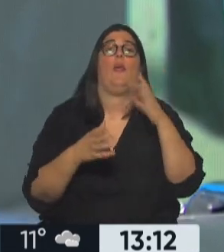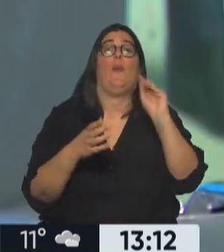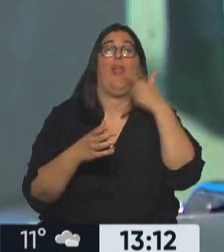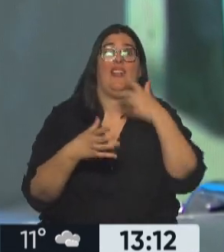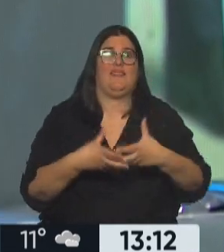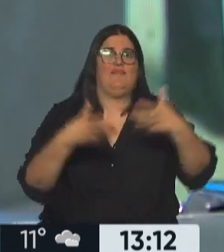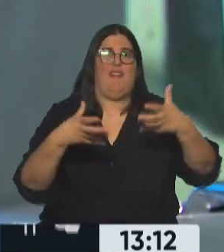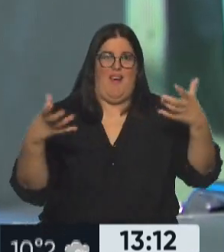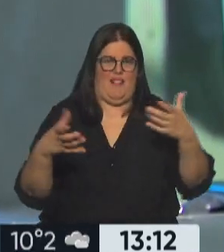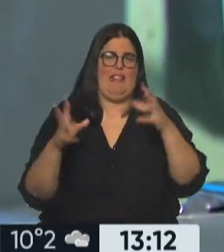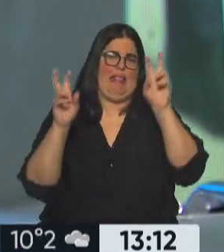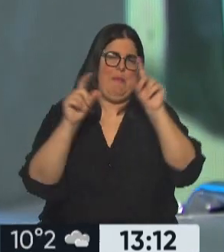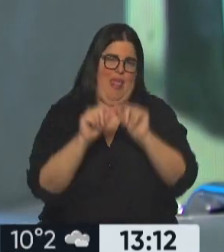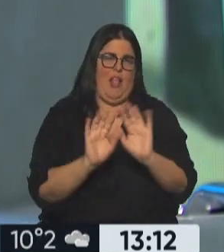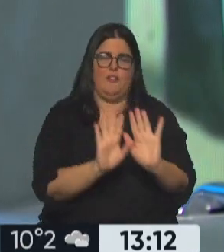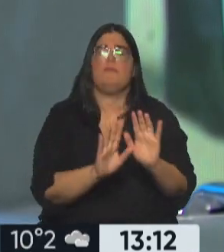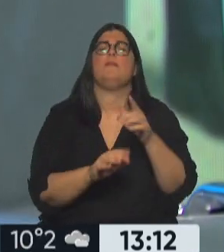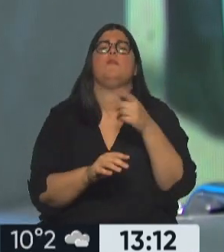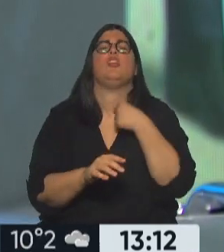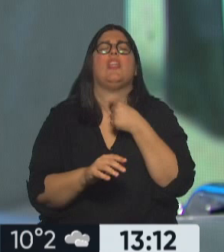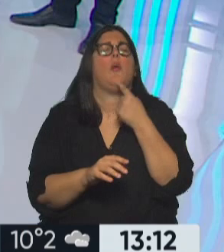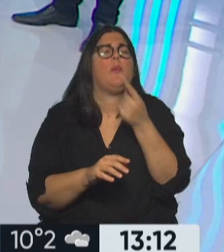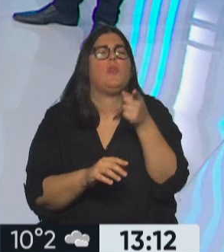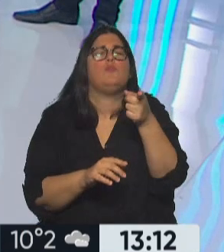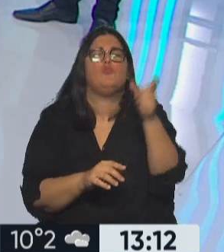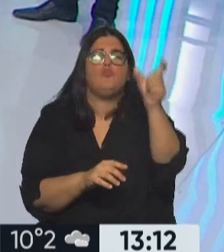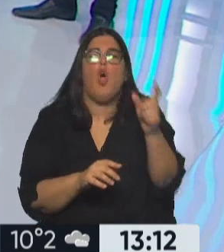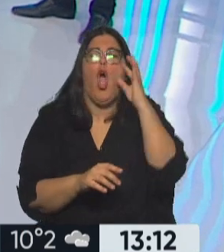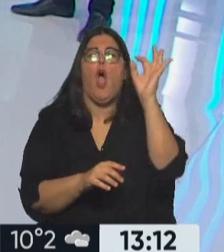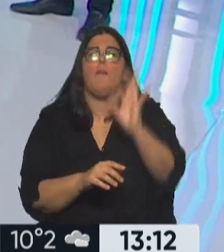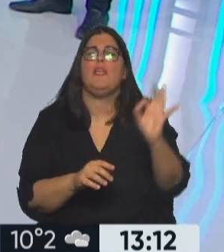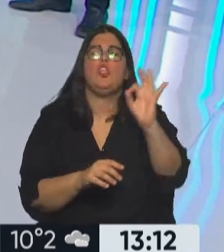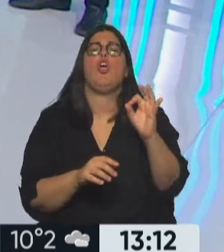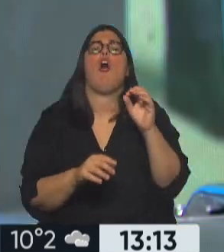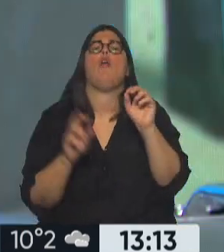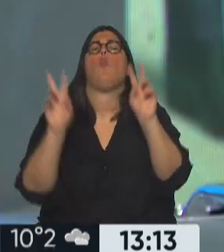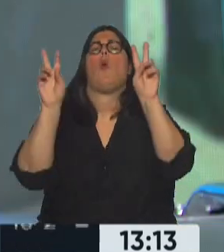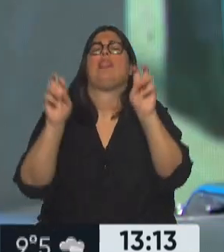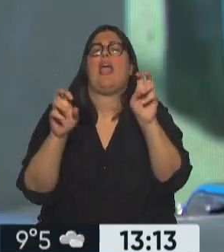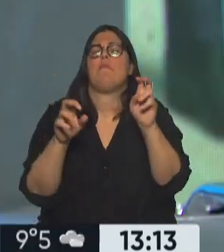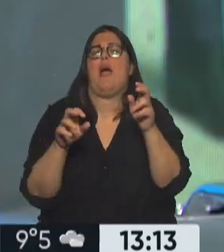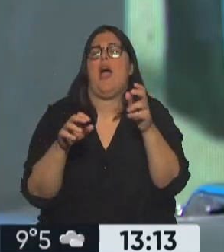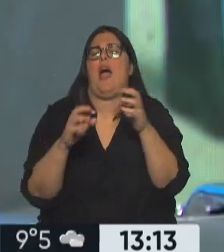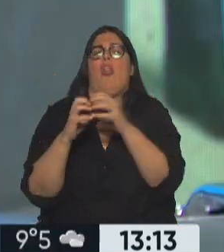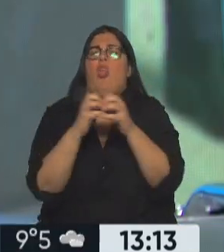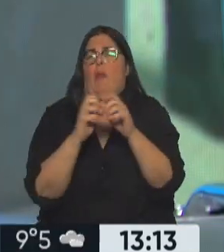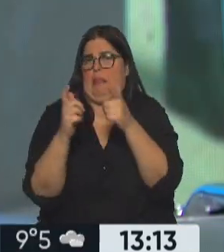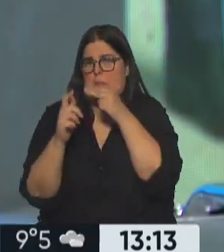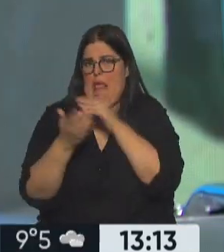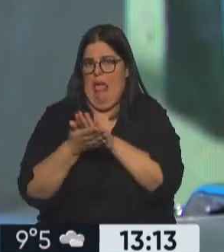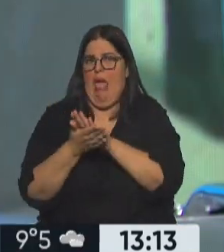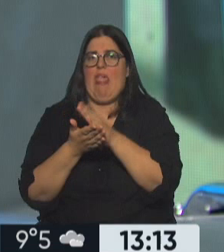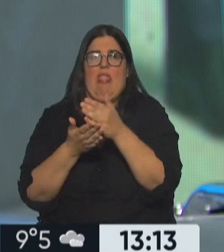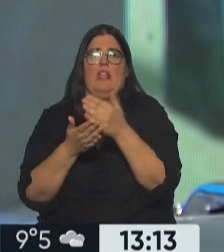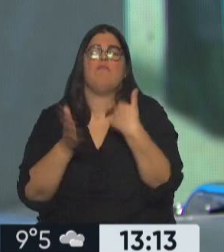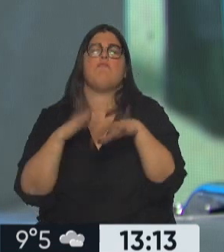BRICS. Pero quisiera preguntarle su opinión en torno a una discusión que tal vez no se dio tanto en Argentina en estos días. La leí más